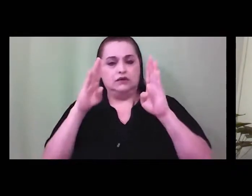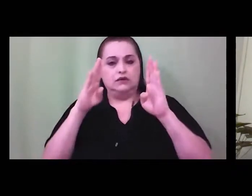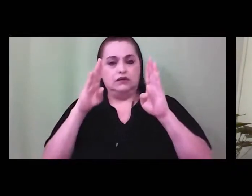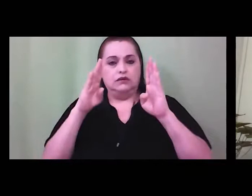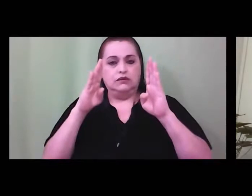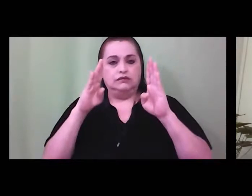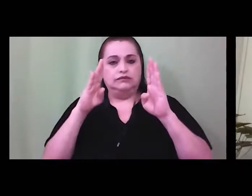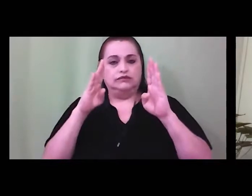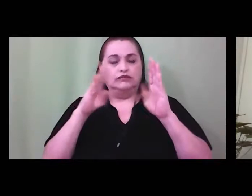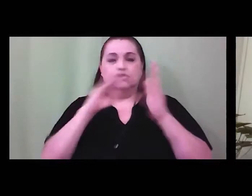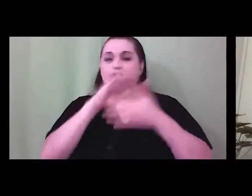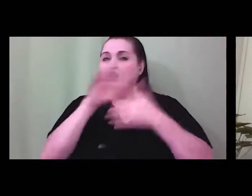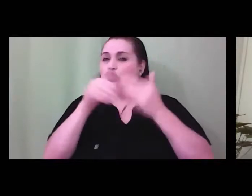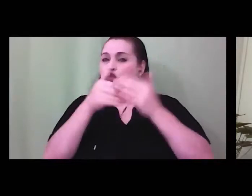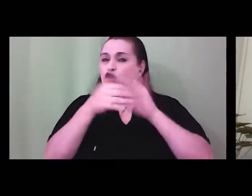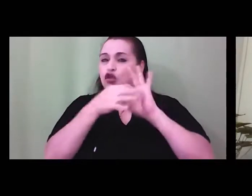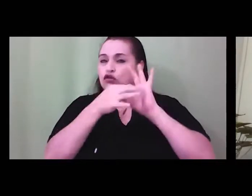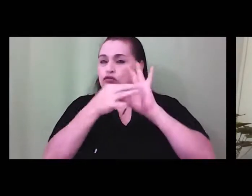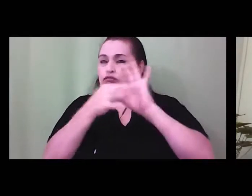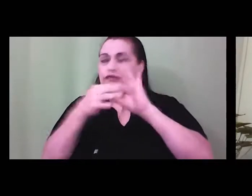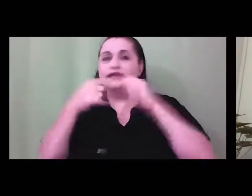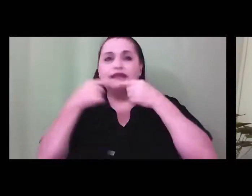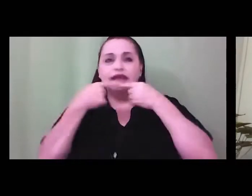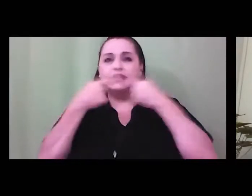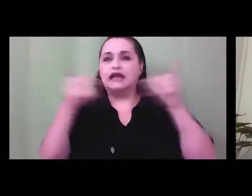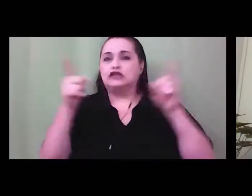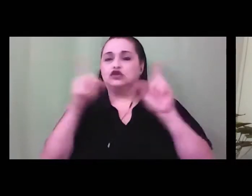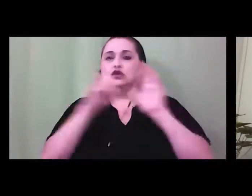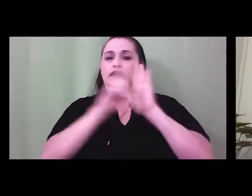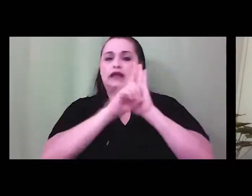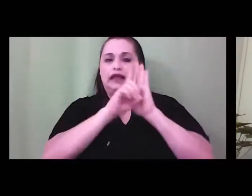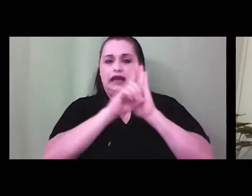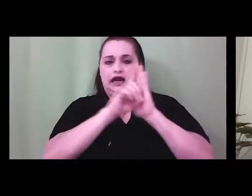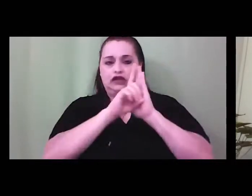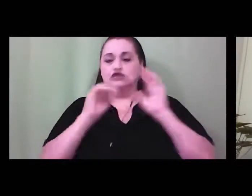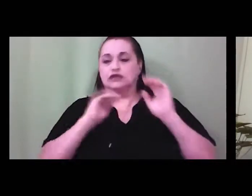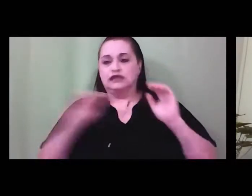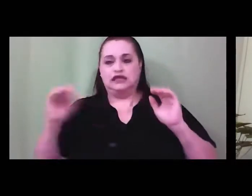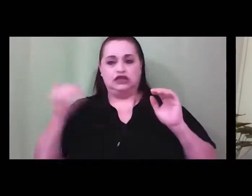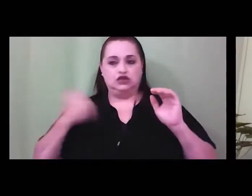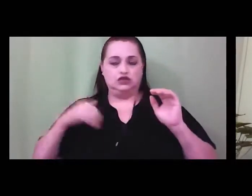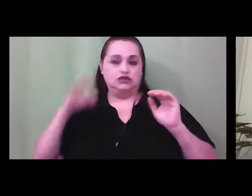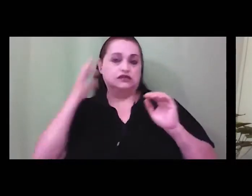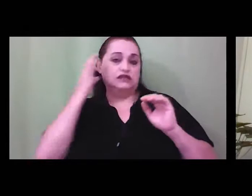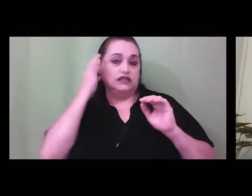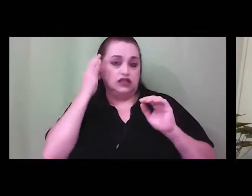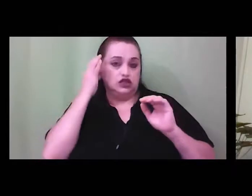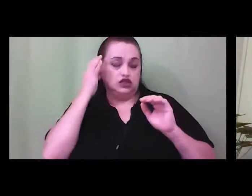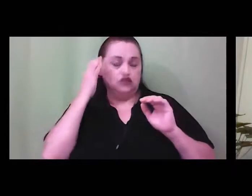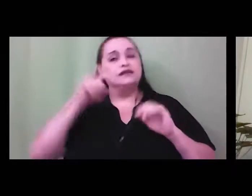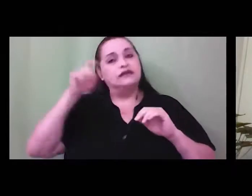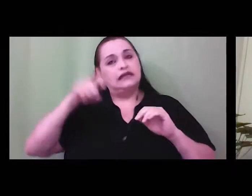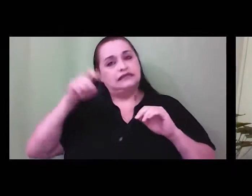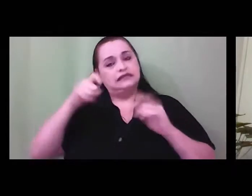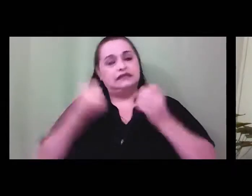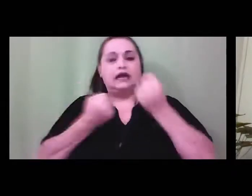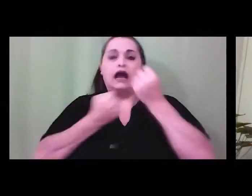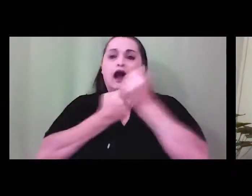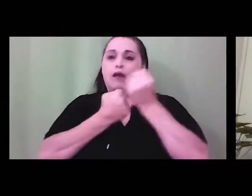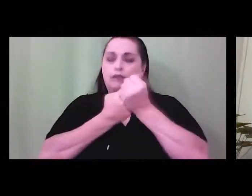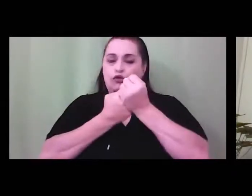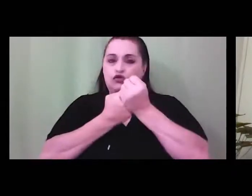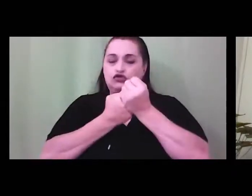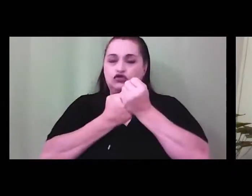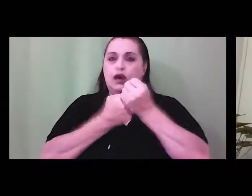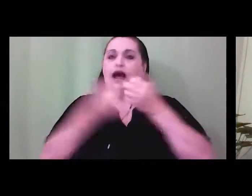a lo que sería una declaración de derechos para las niñas y los niños que requieren apoyo